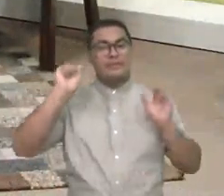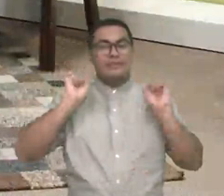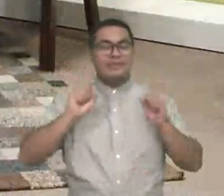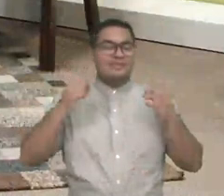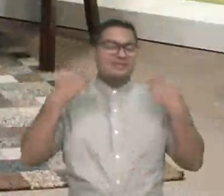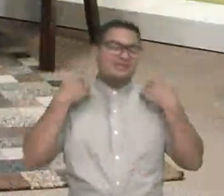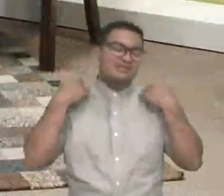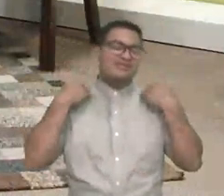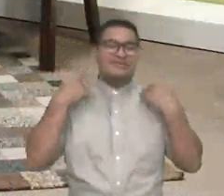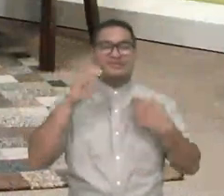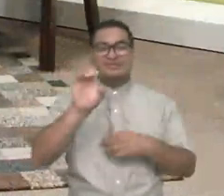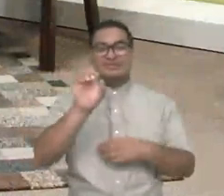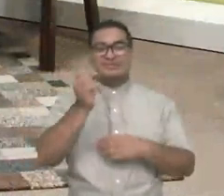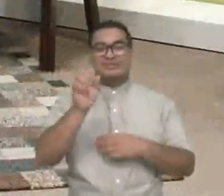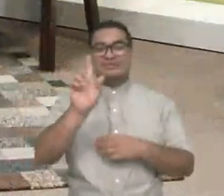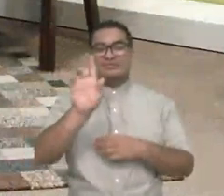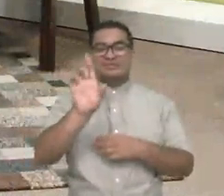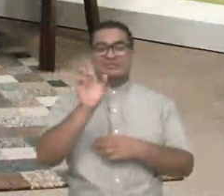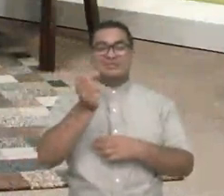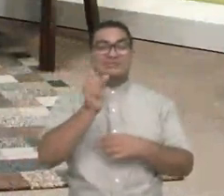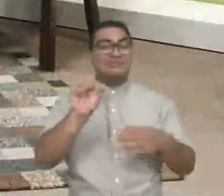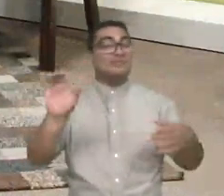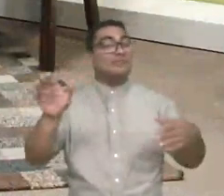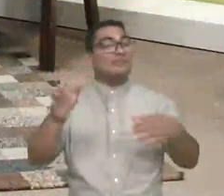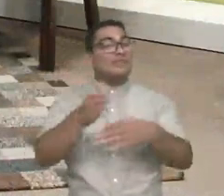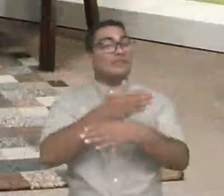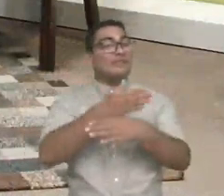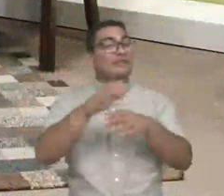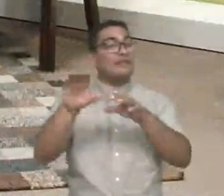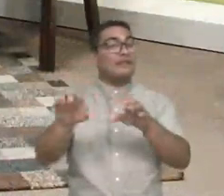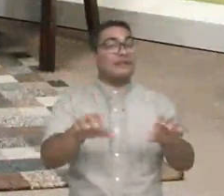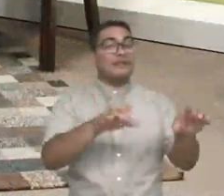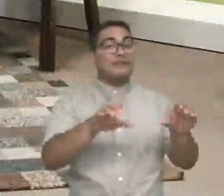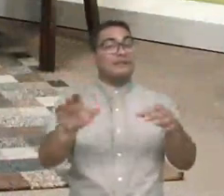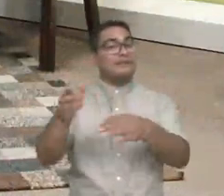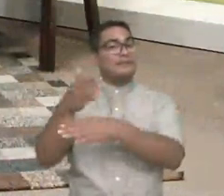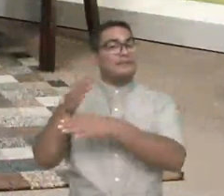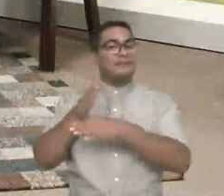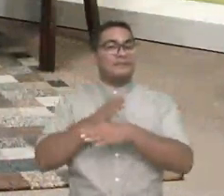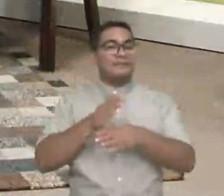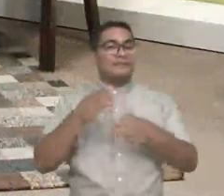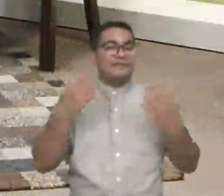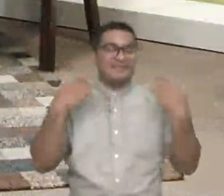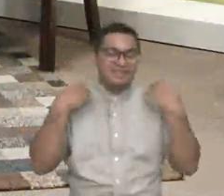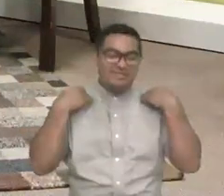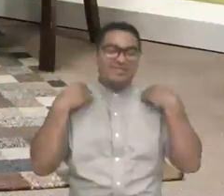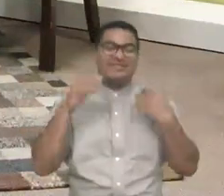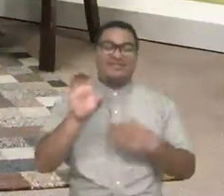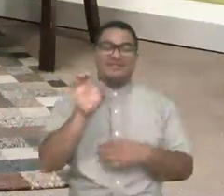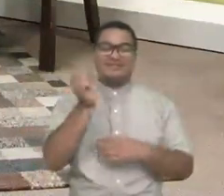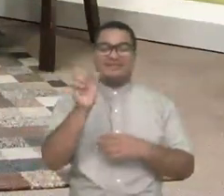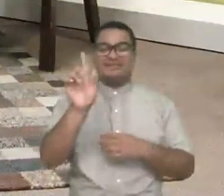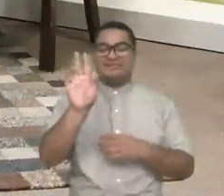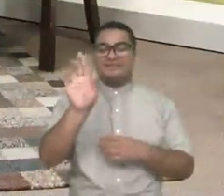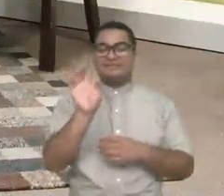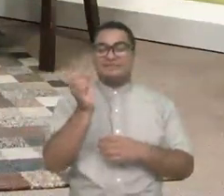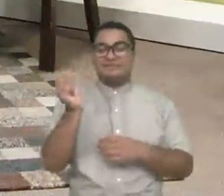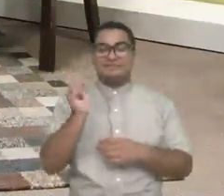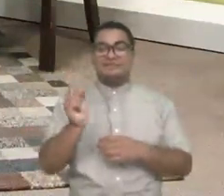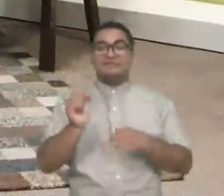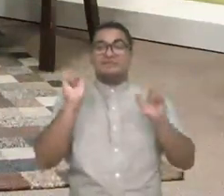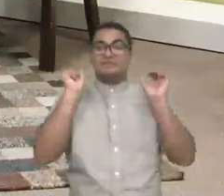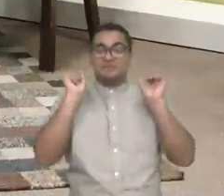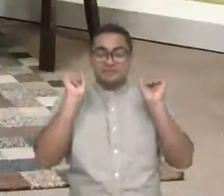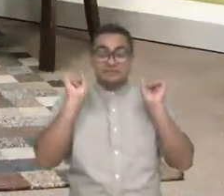la etapa de nuestra vida que nosotros nos encontremos, vamos a desarrollar diferentes tipos de estrés. Ahora, el estrés nos puede